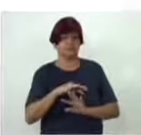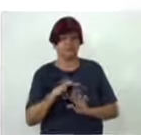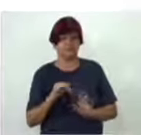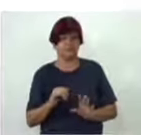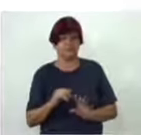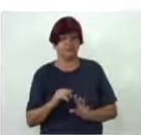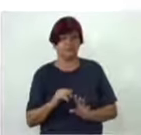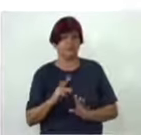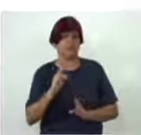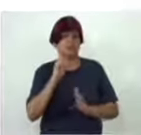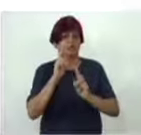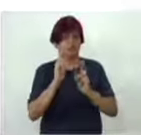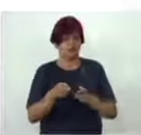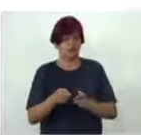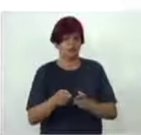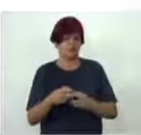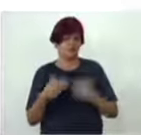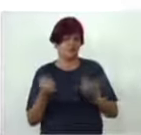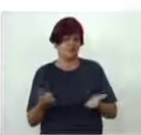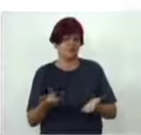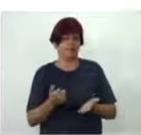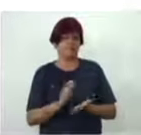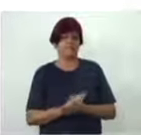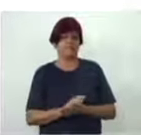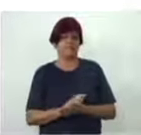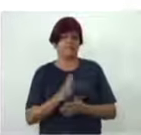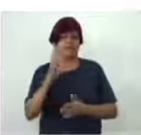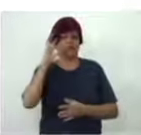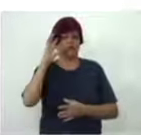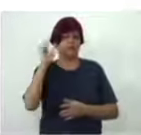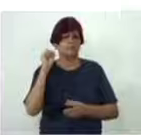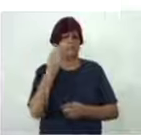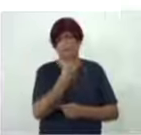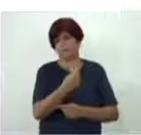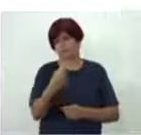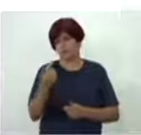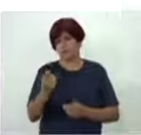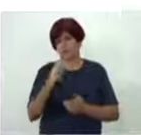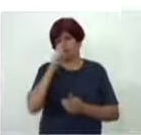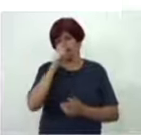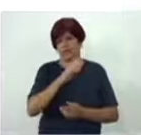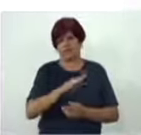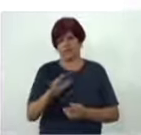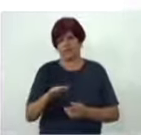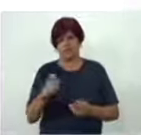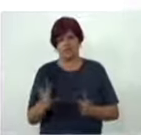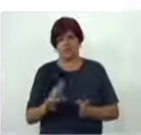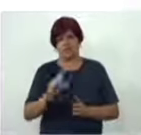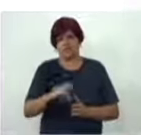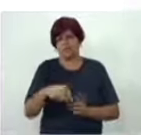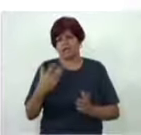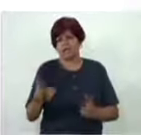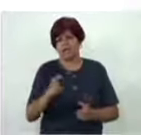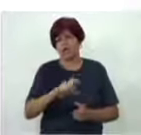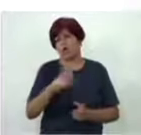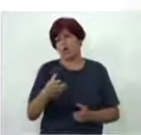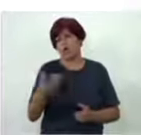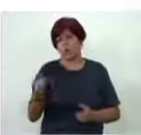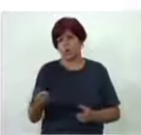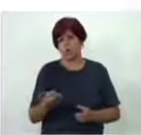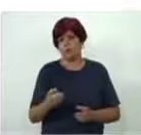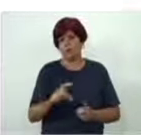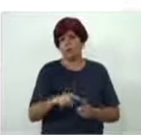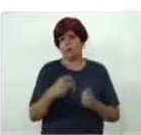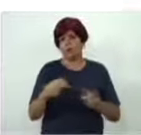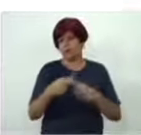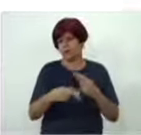Además, esta orientación propicia la comprensión por cada niño del qué, cómo, con qué